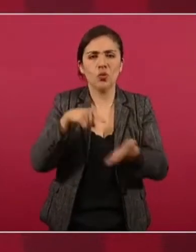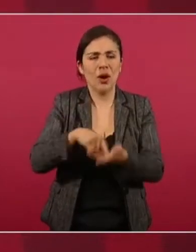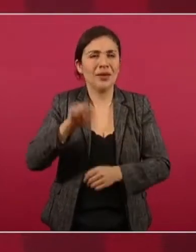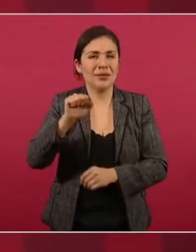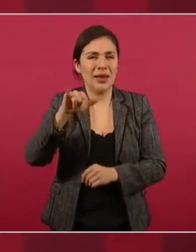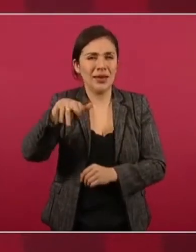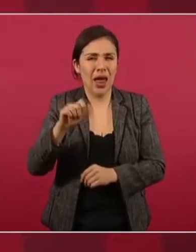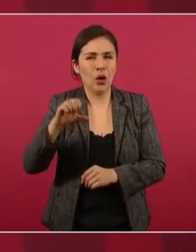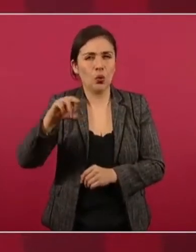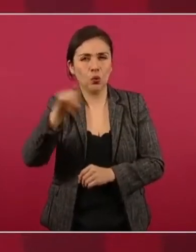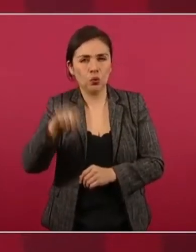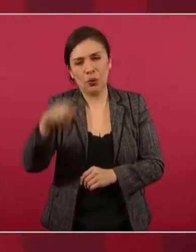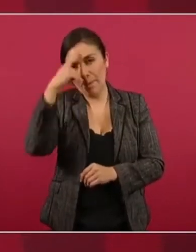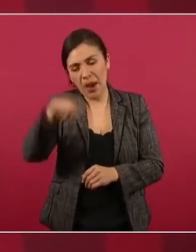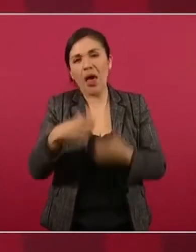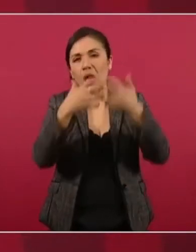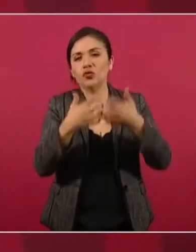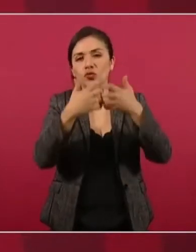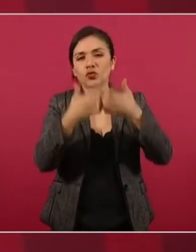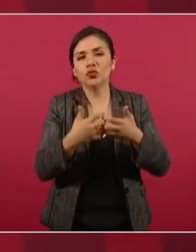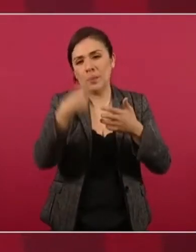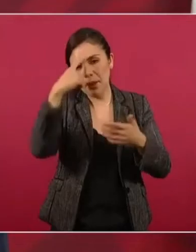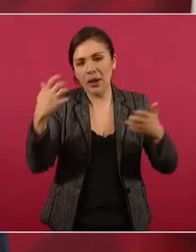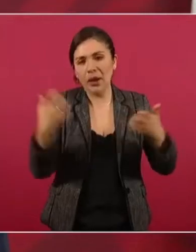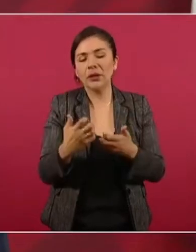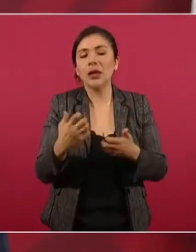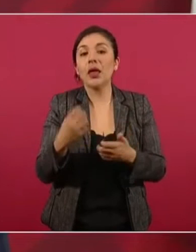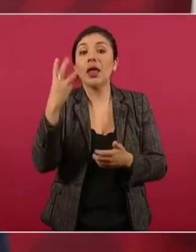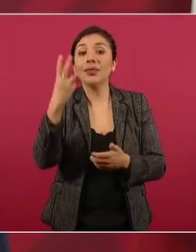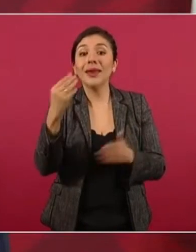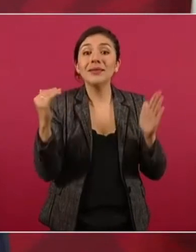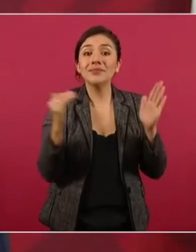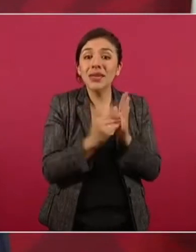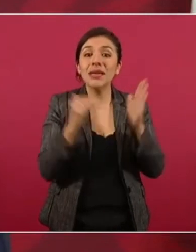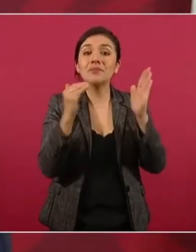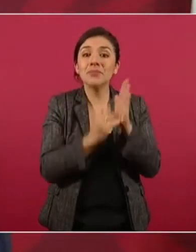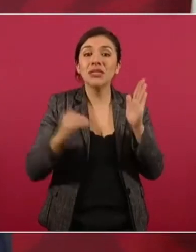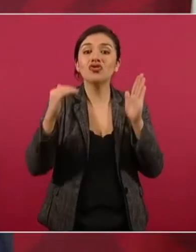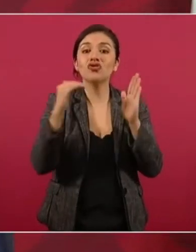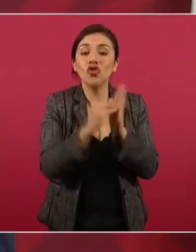también una planta coquizadora, son $3,000 millones.